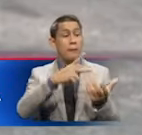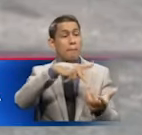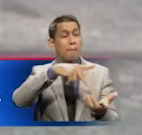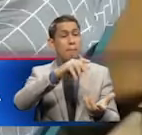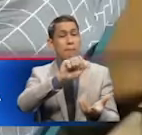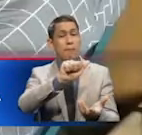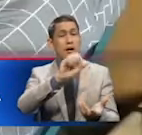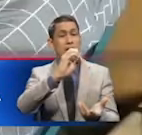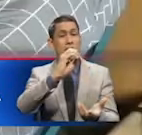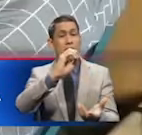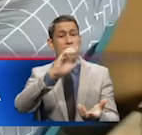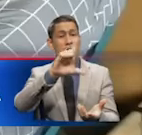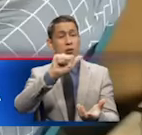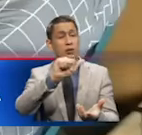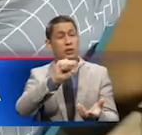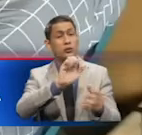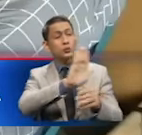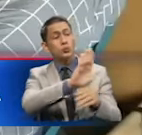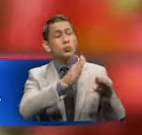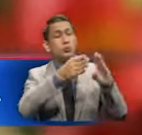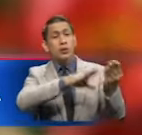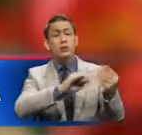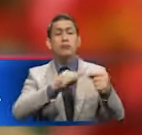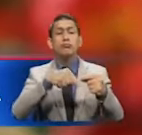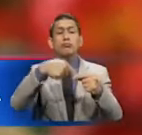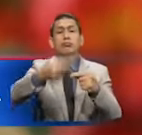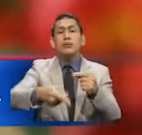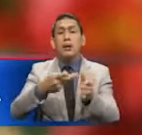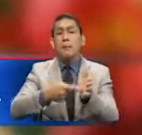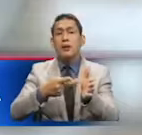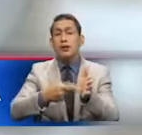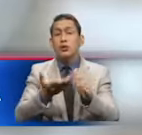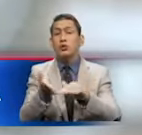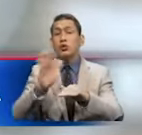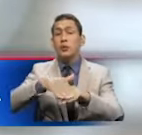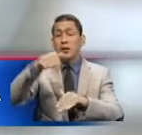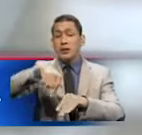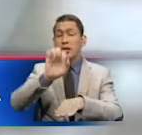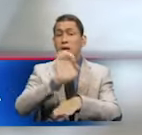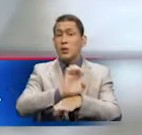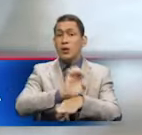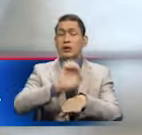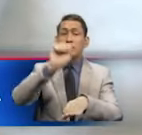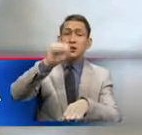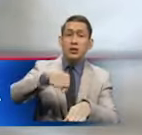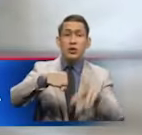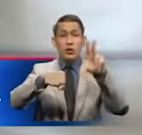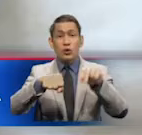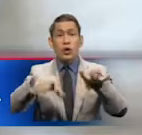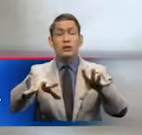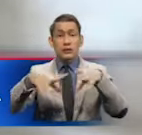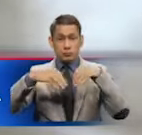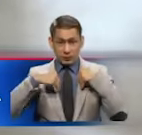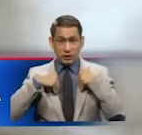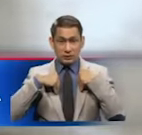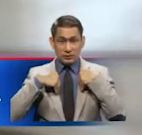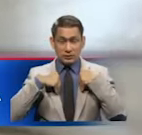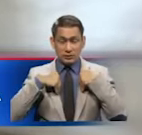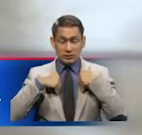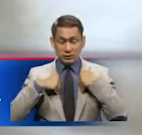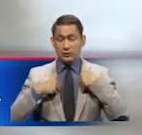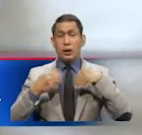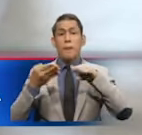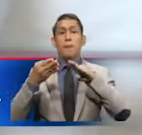Paola Roldán para la aplicación de la eutanasia aquí en el Ecuador. El Ministerio de Salud Pública tendrá que remitir en los próximos